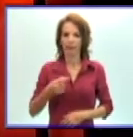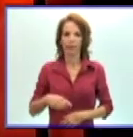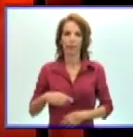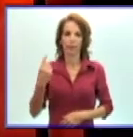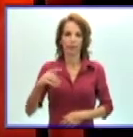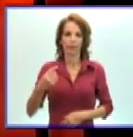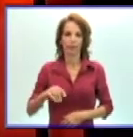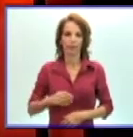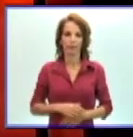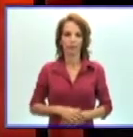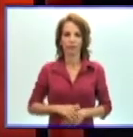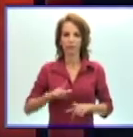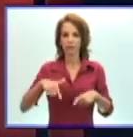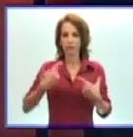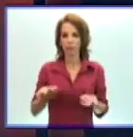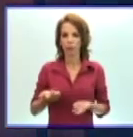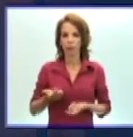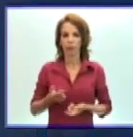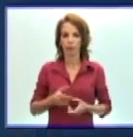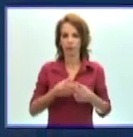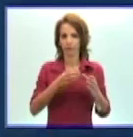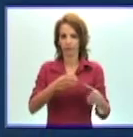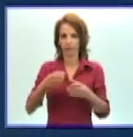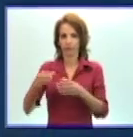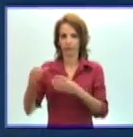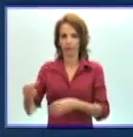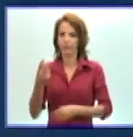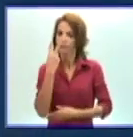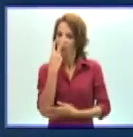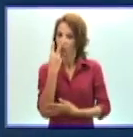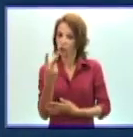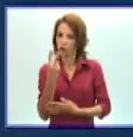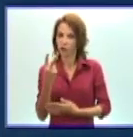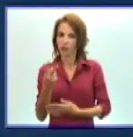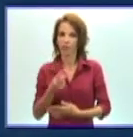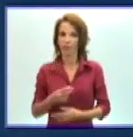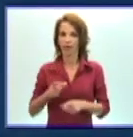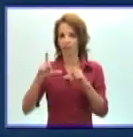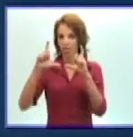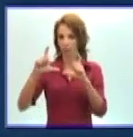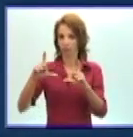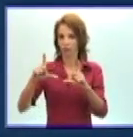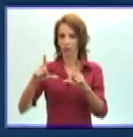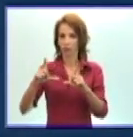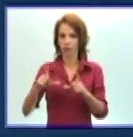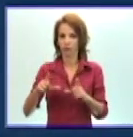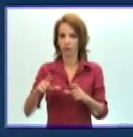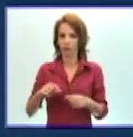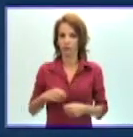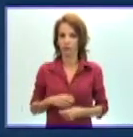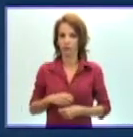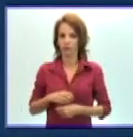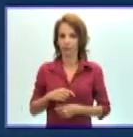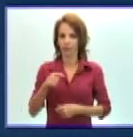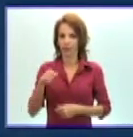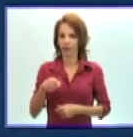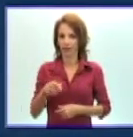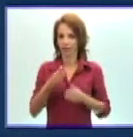siguientes elementos que se observan en las imágenes forman parte de la